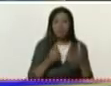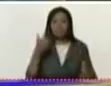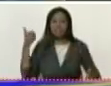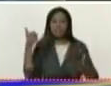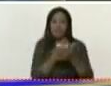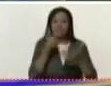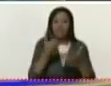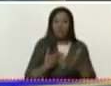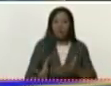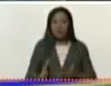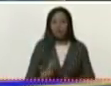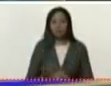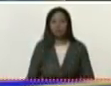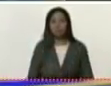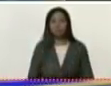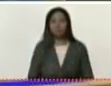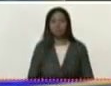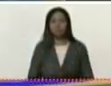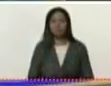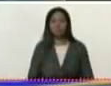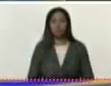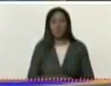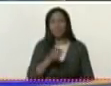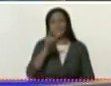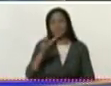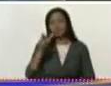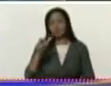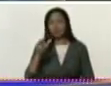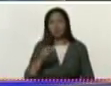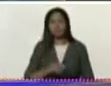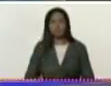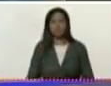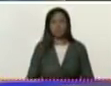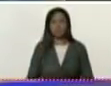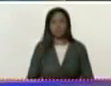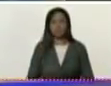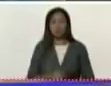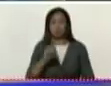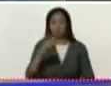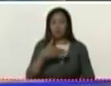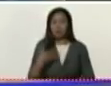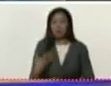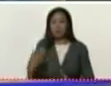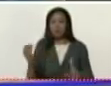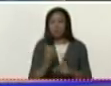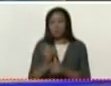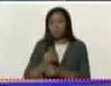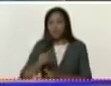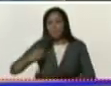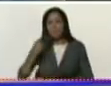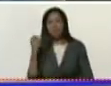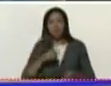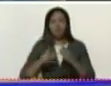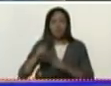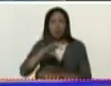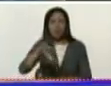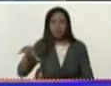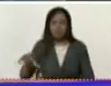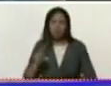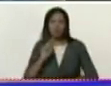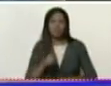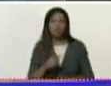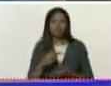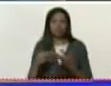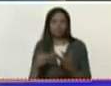atacarlos con mercenarios, y ellos pretendían captar policías en algunos estados del país, cosa